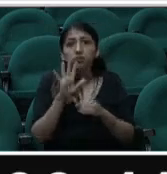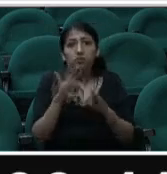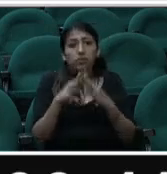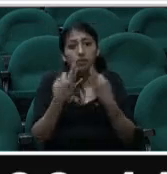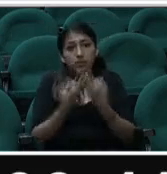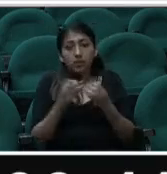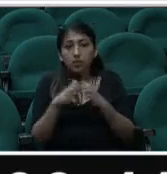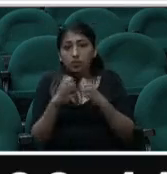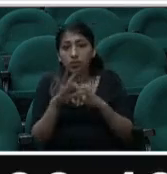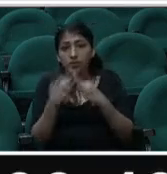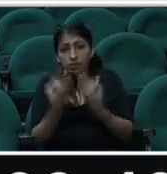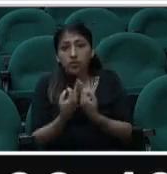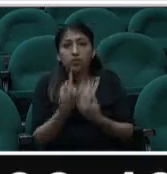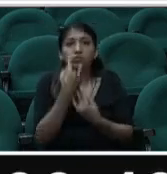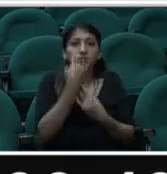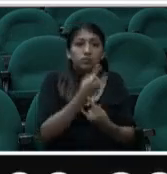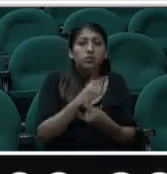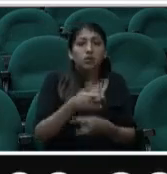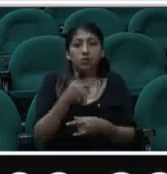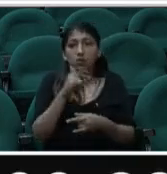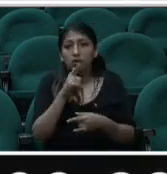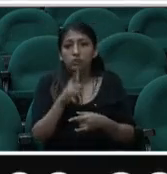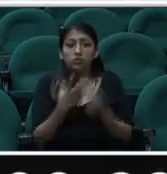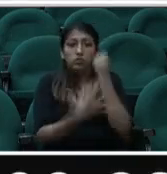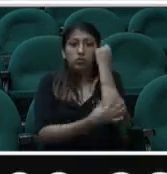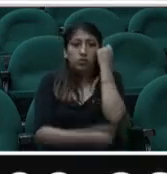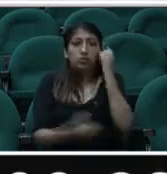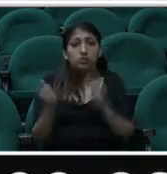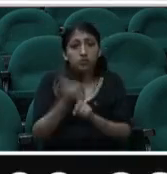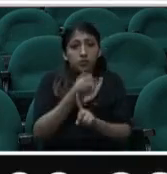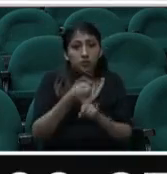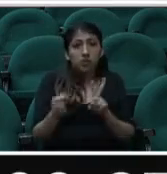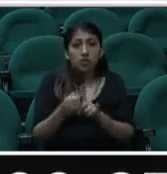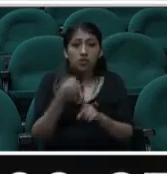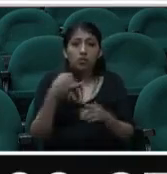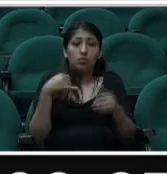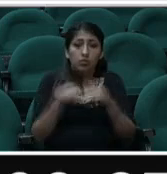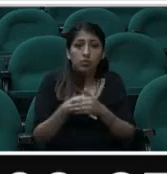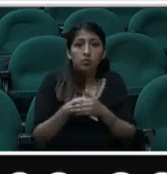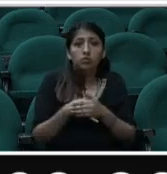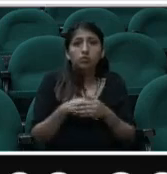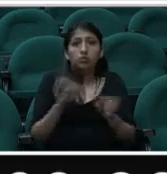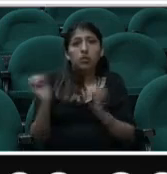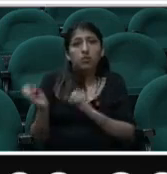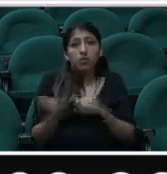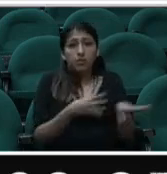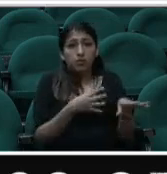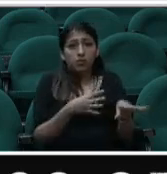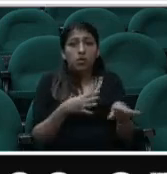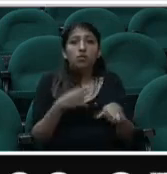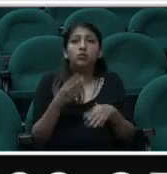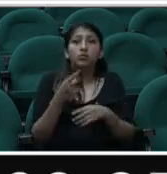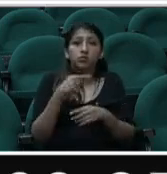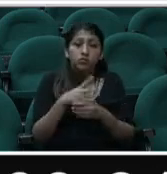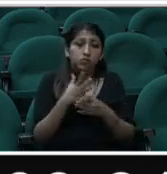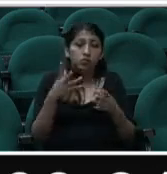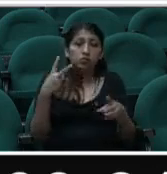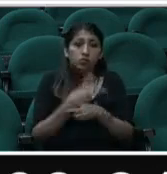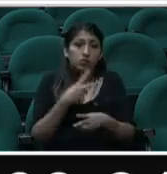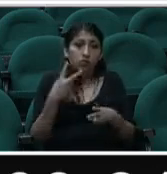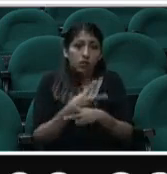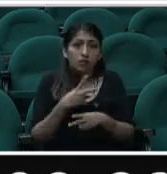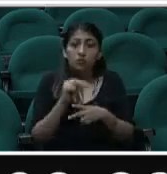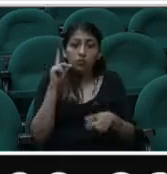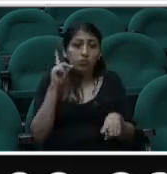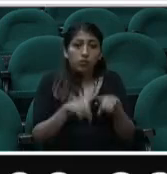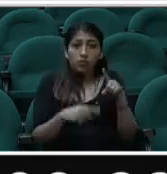tienen problemas familiares alcoholismo pobreza maltrato y abuso están abandonados existen factores de riesgo muy graves